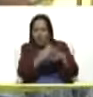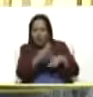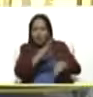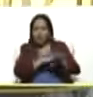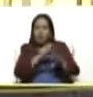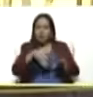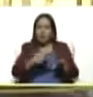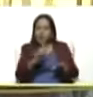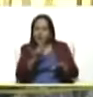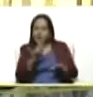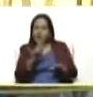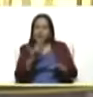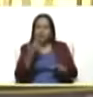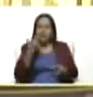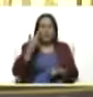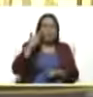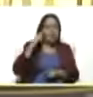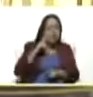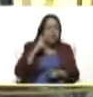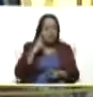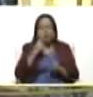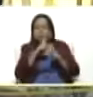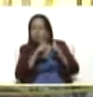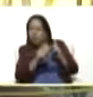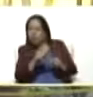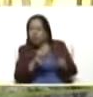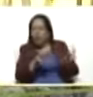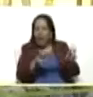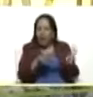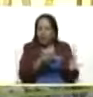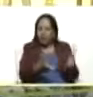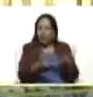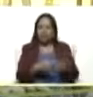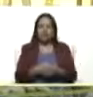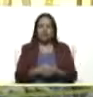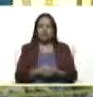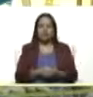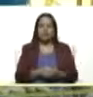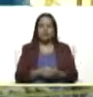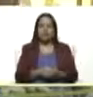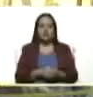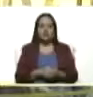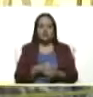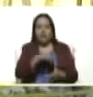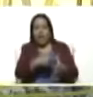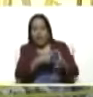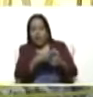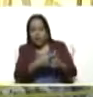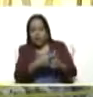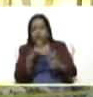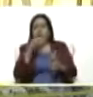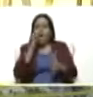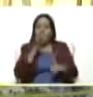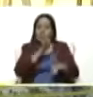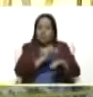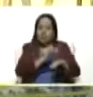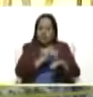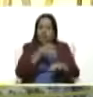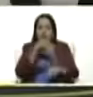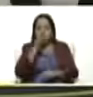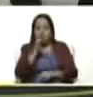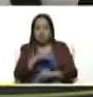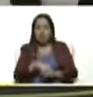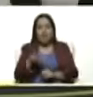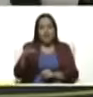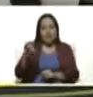ahí, puede haber chanchullo, puede haber guarileo, una cosa rara ahí. Entonces los catadores... Es injusto, ¿verdad? Sí. Eso